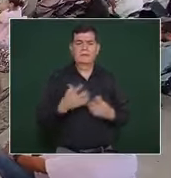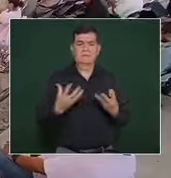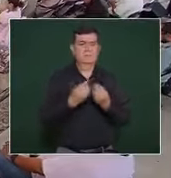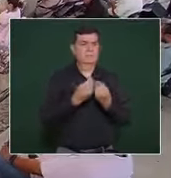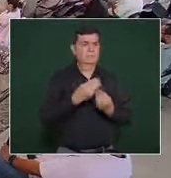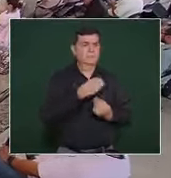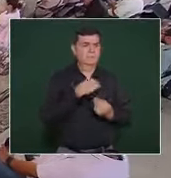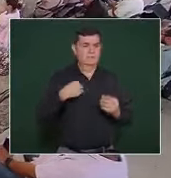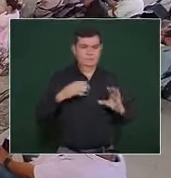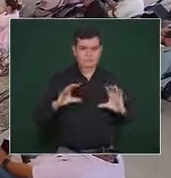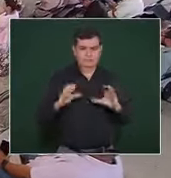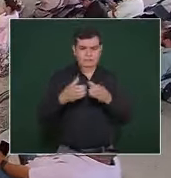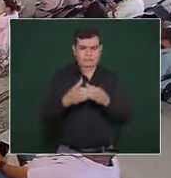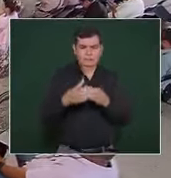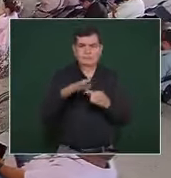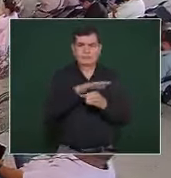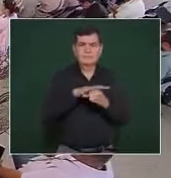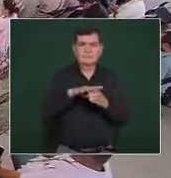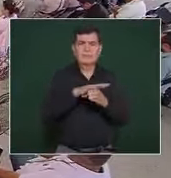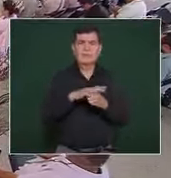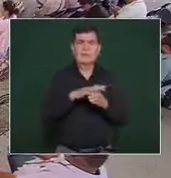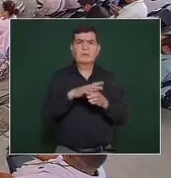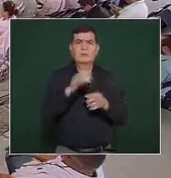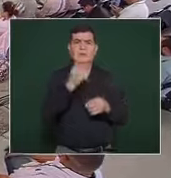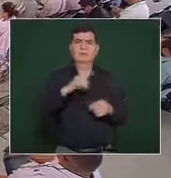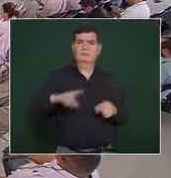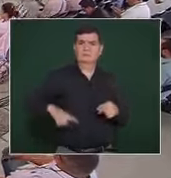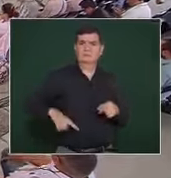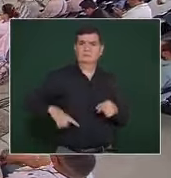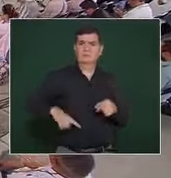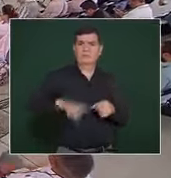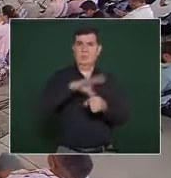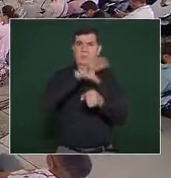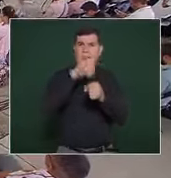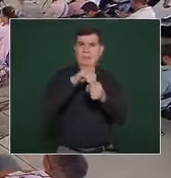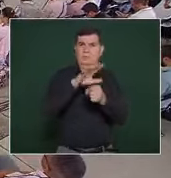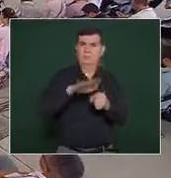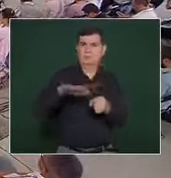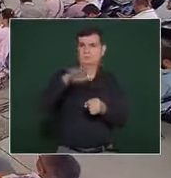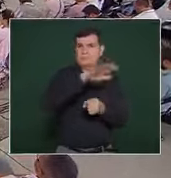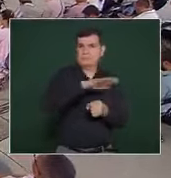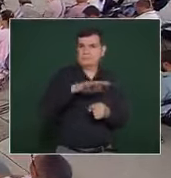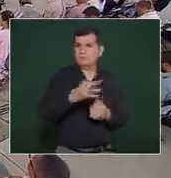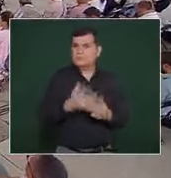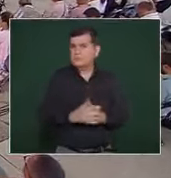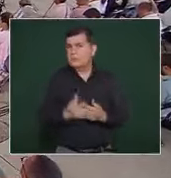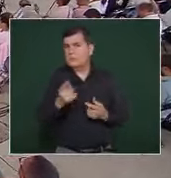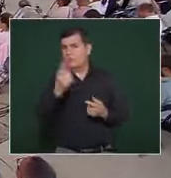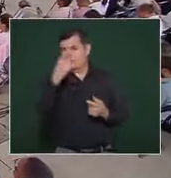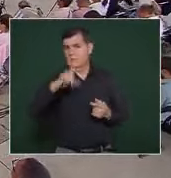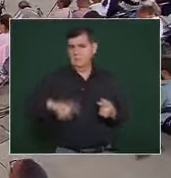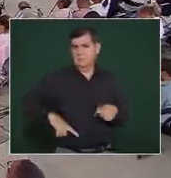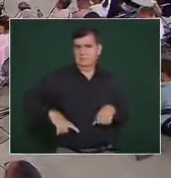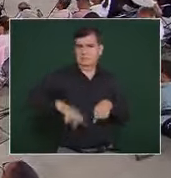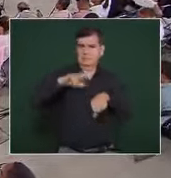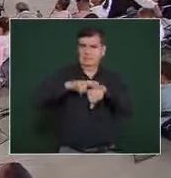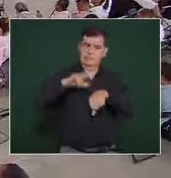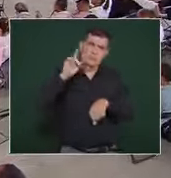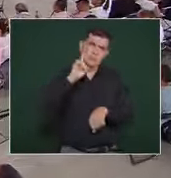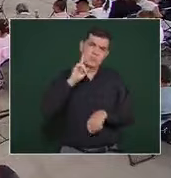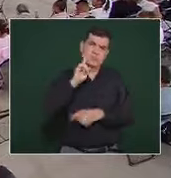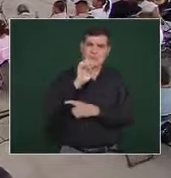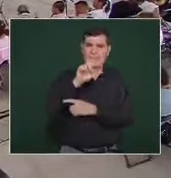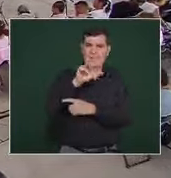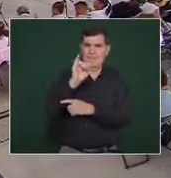miembros de todo el gobierno, desde luego la gobernadora